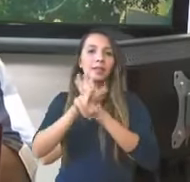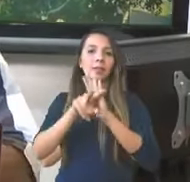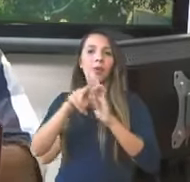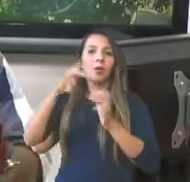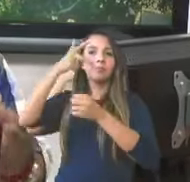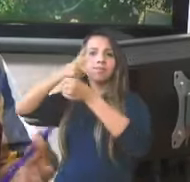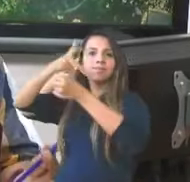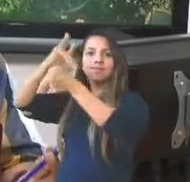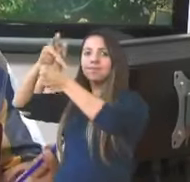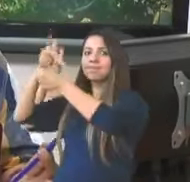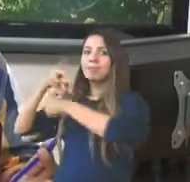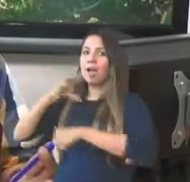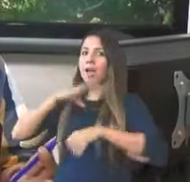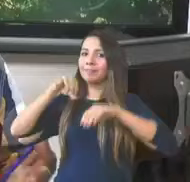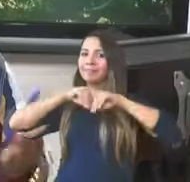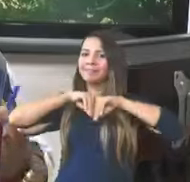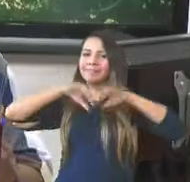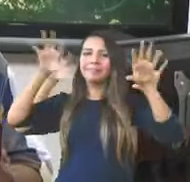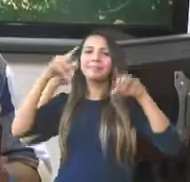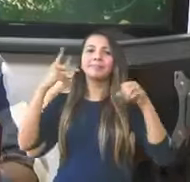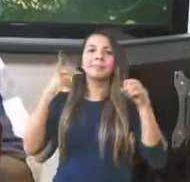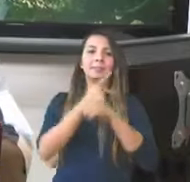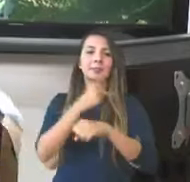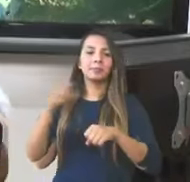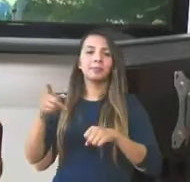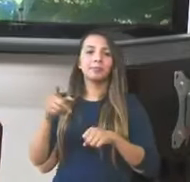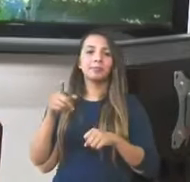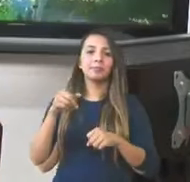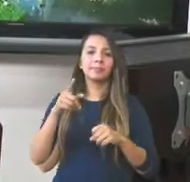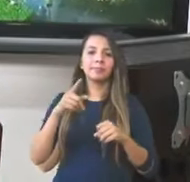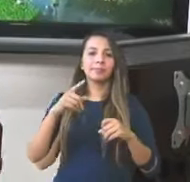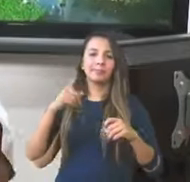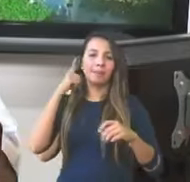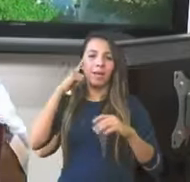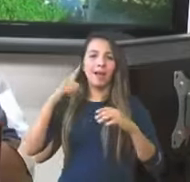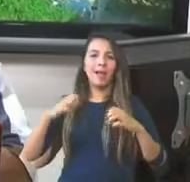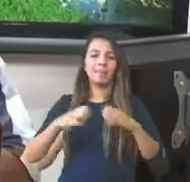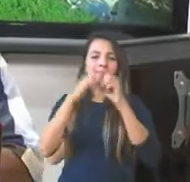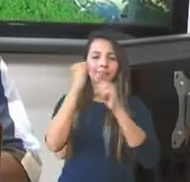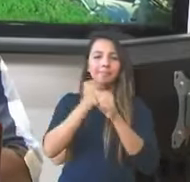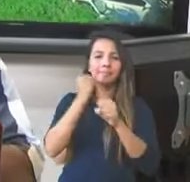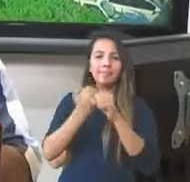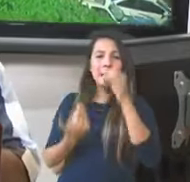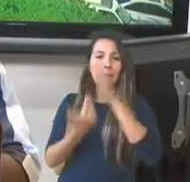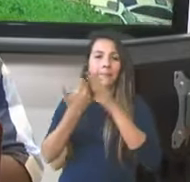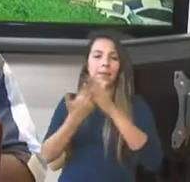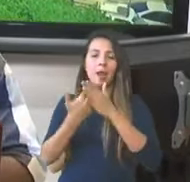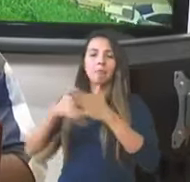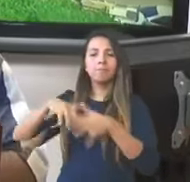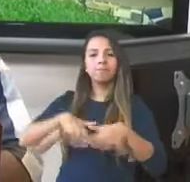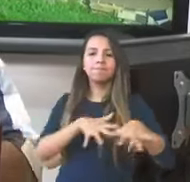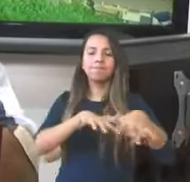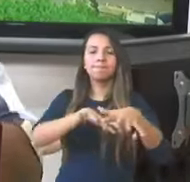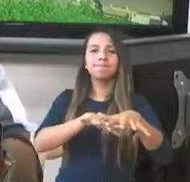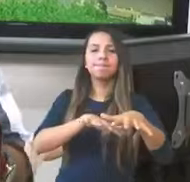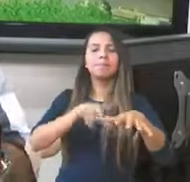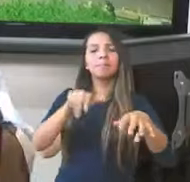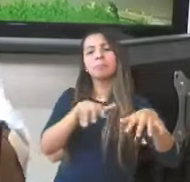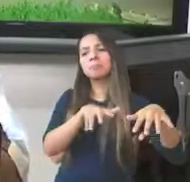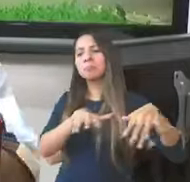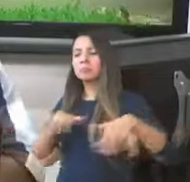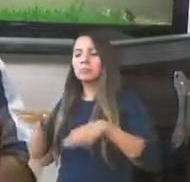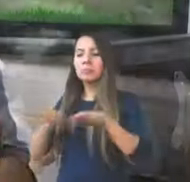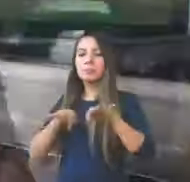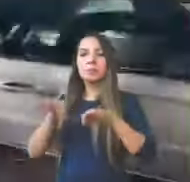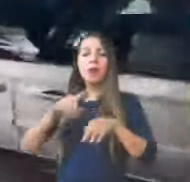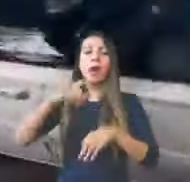televisoras, dando el pormenor del simulacro, para que después a las 13:05 se viene, ahora sí, no era simulacro,